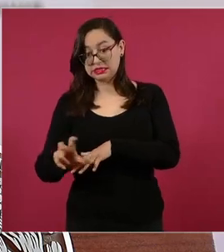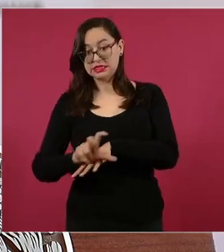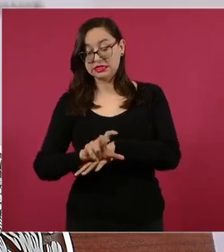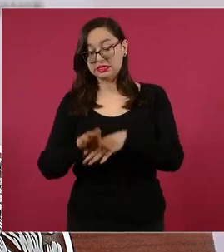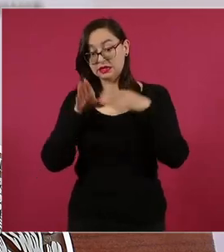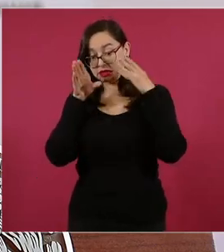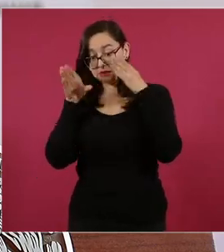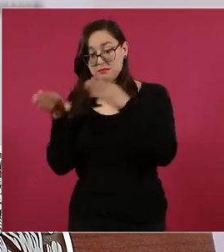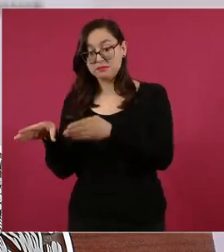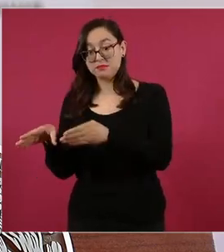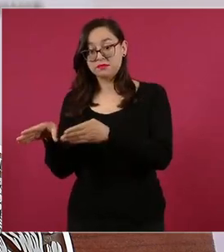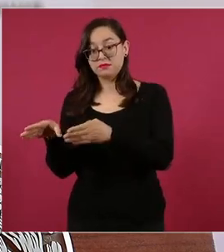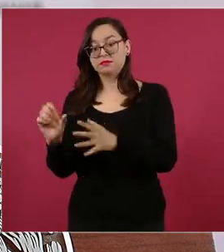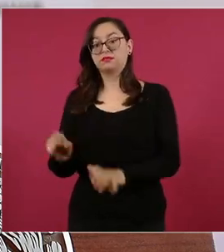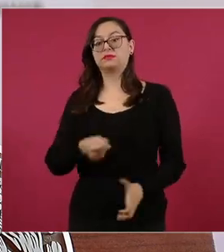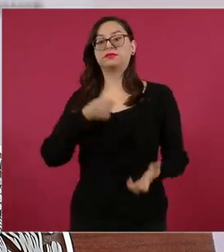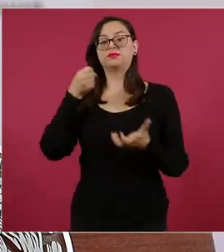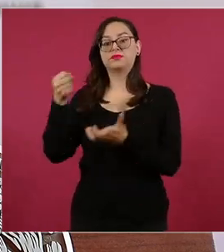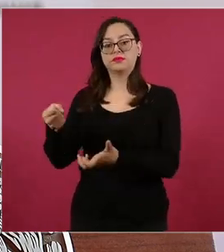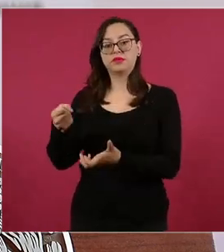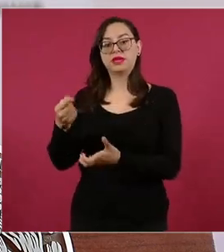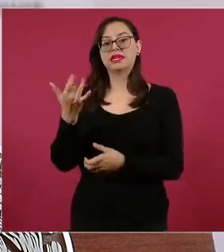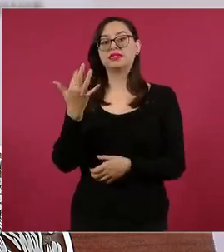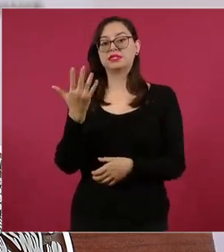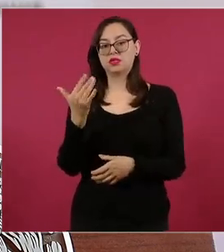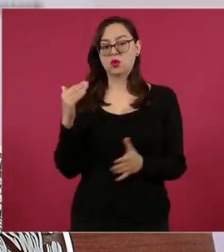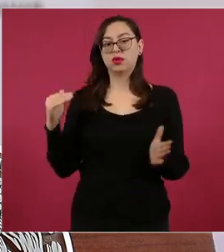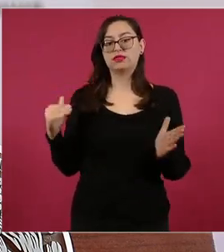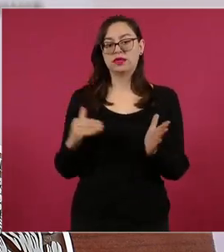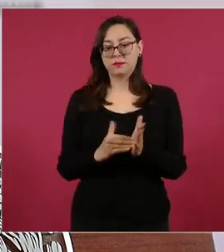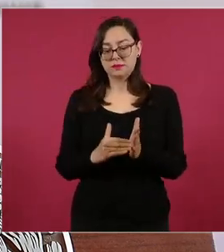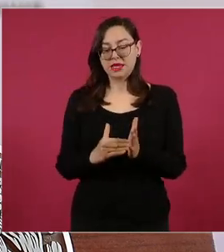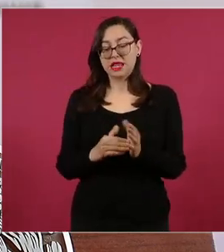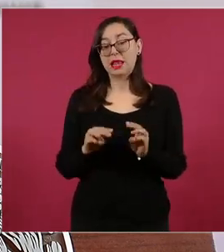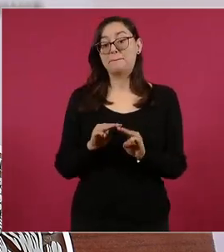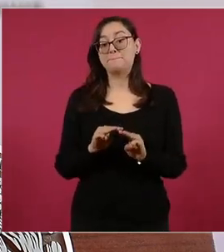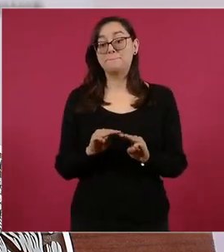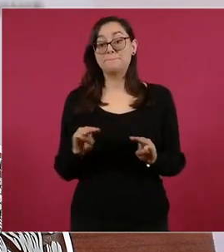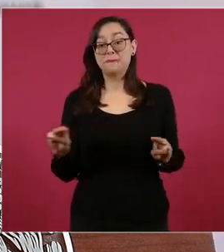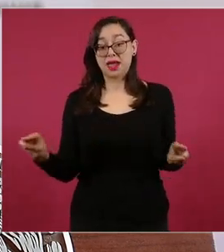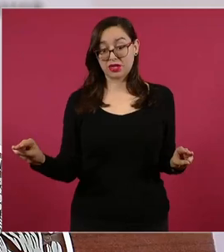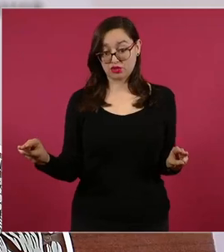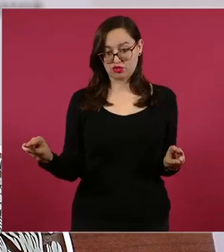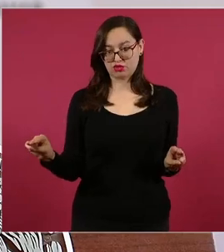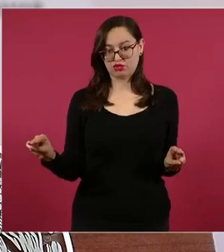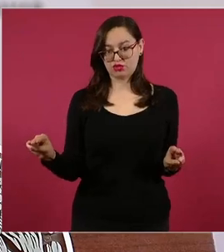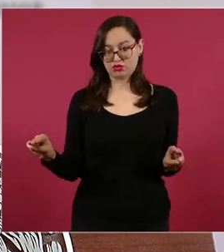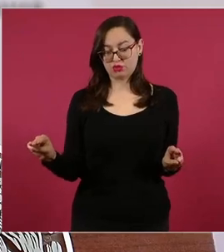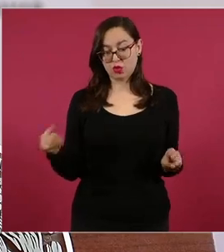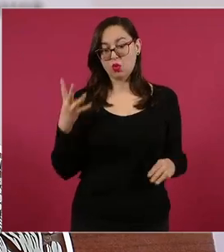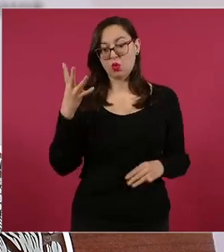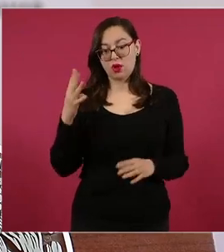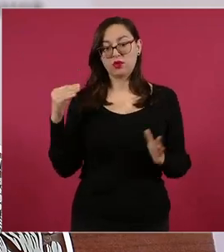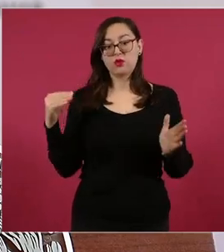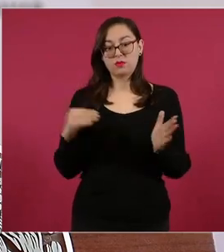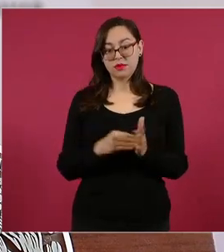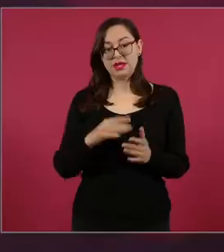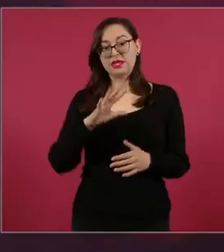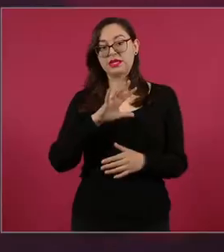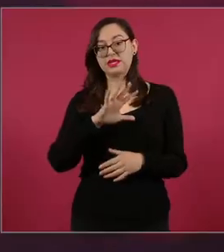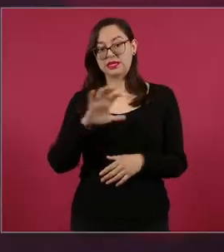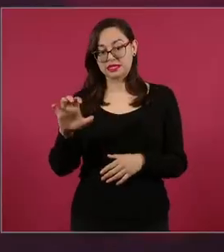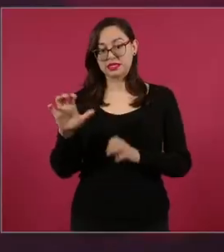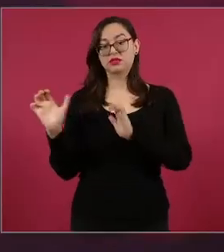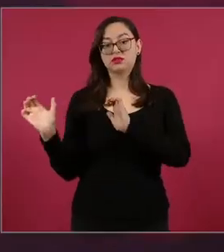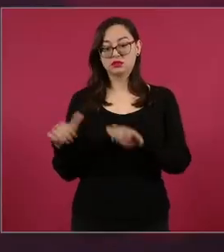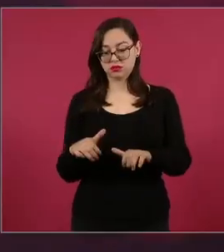Tren Maya, tenemos dedicados más de 50 mil metros cuadrados, con la generación de 4.500 empleos